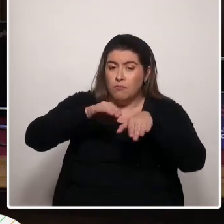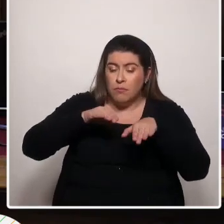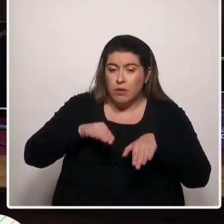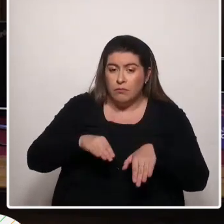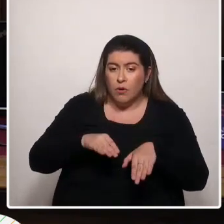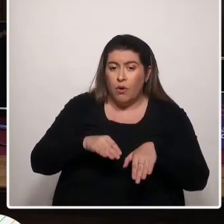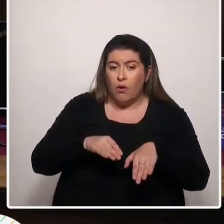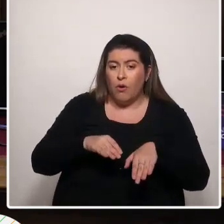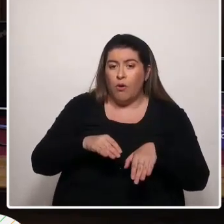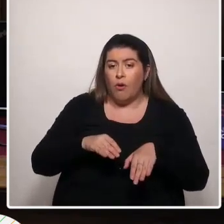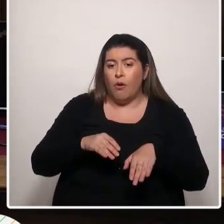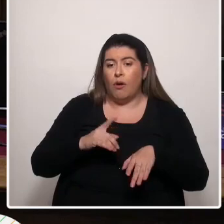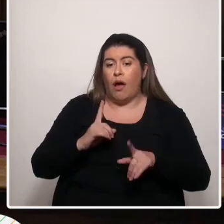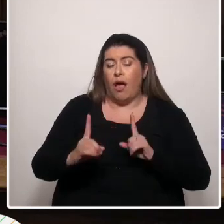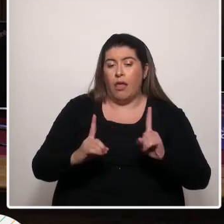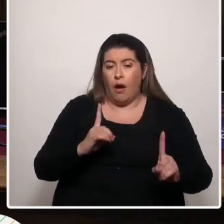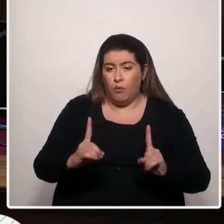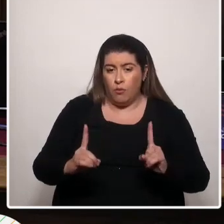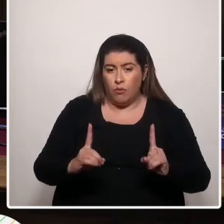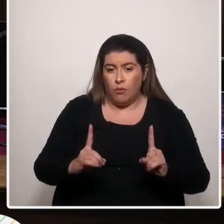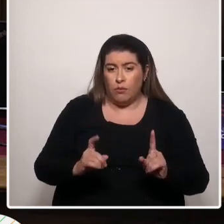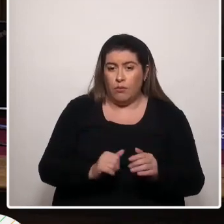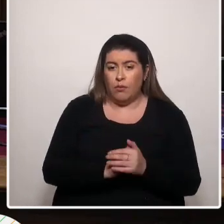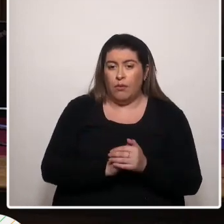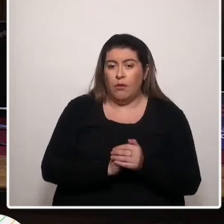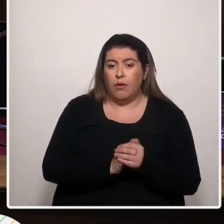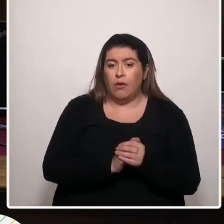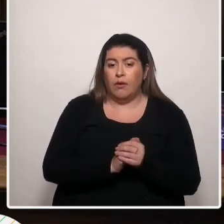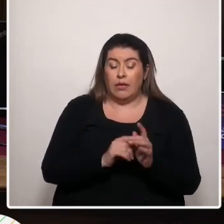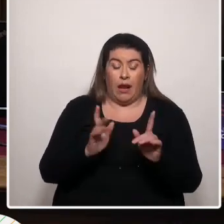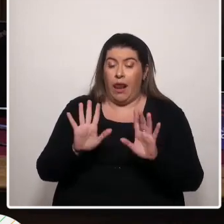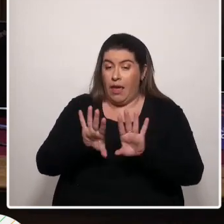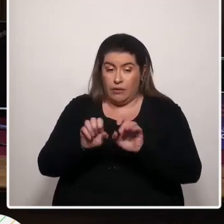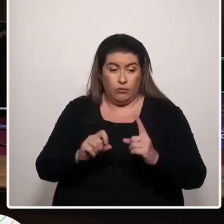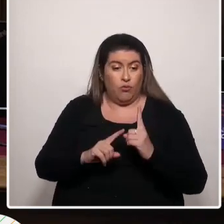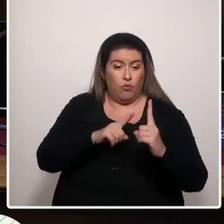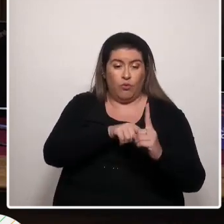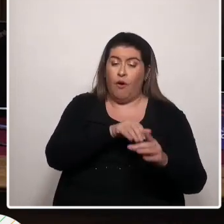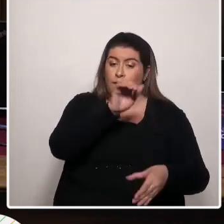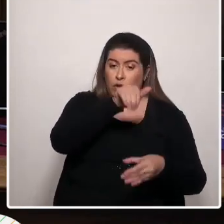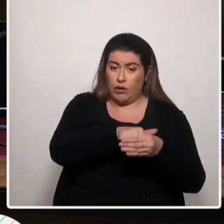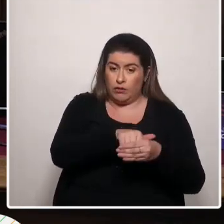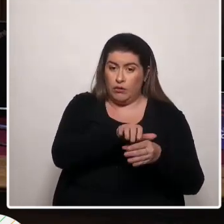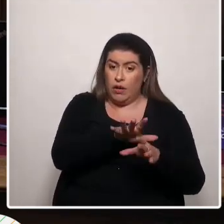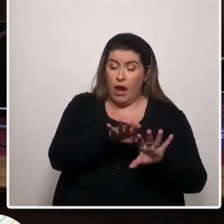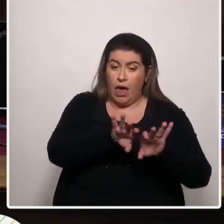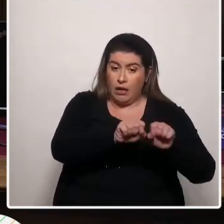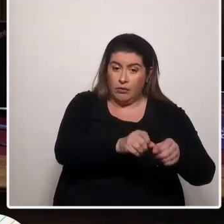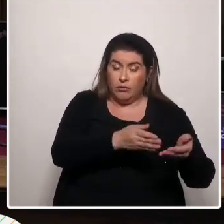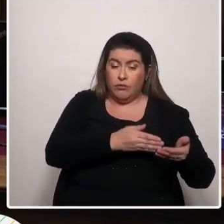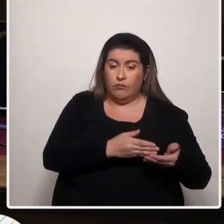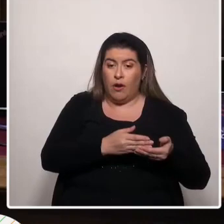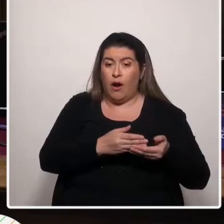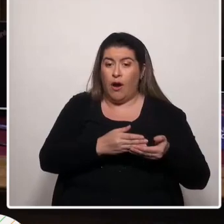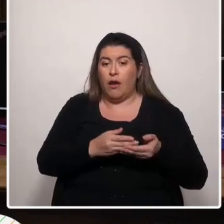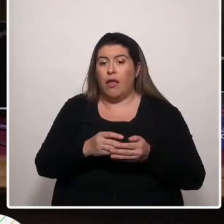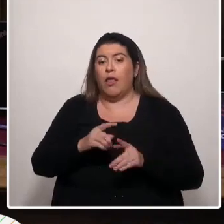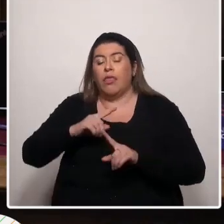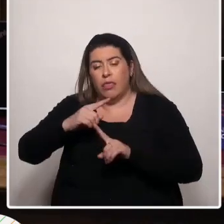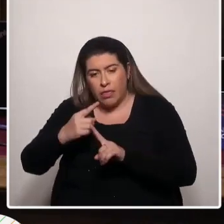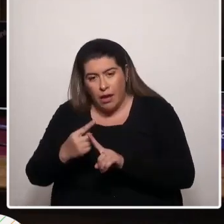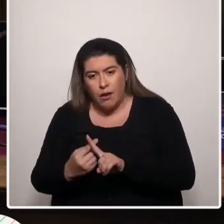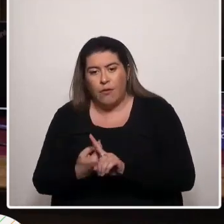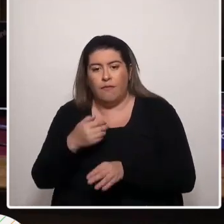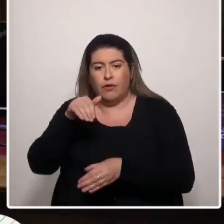uninominal para elegir a uno y elegido el primero. De nuevo, uninominalmente